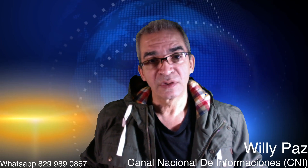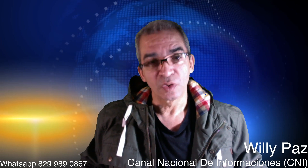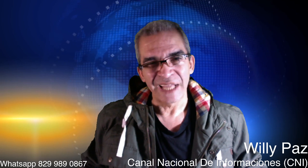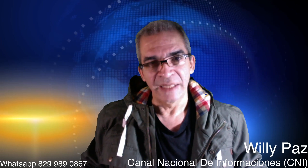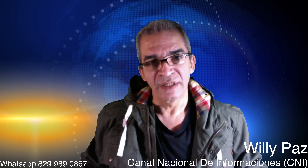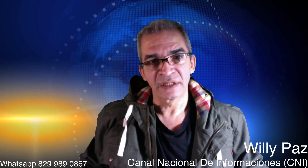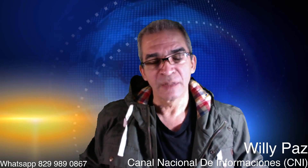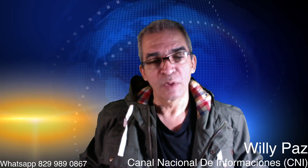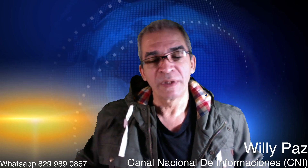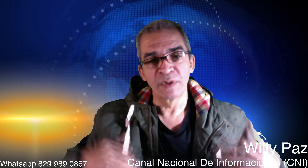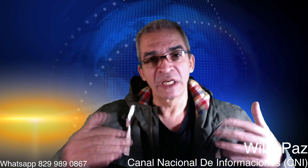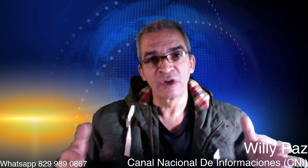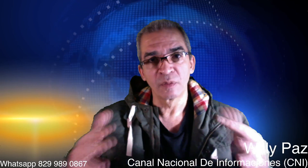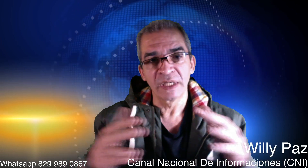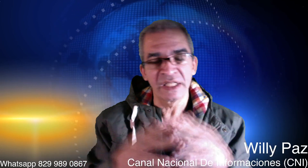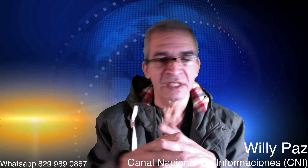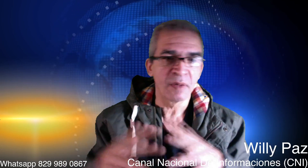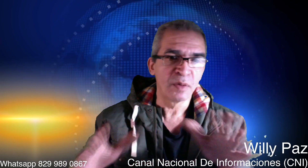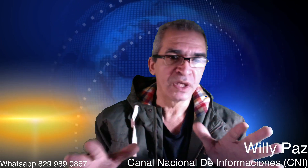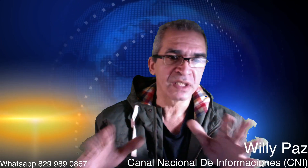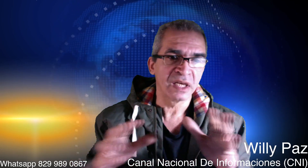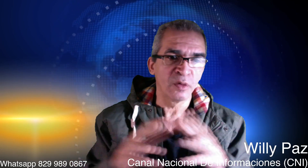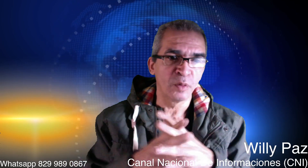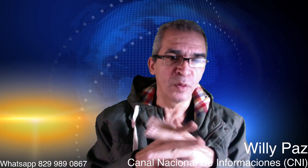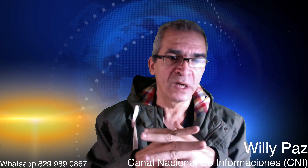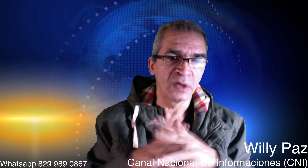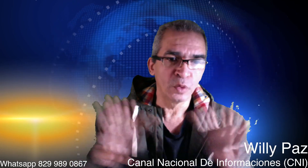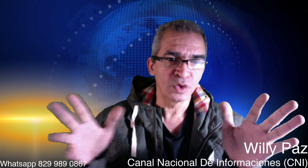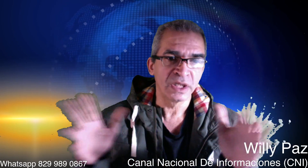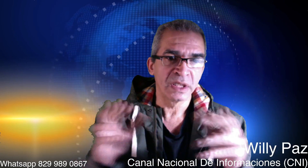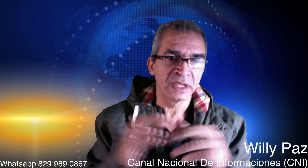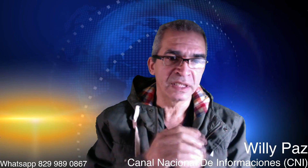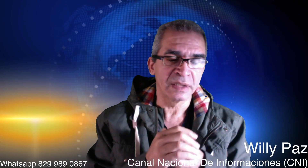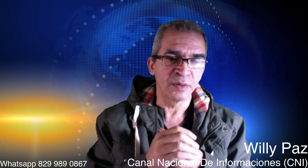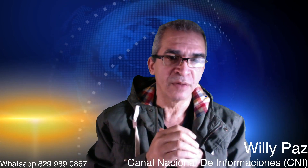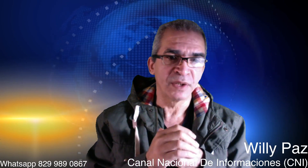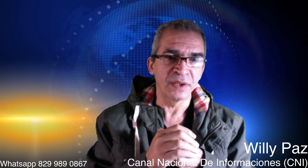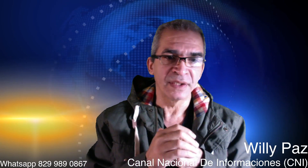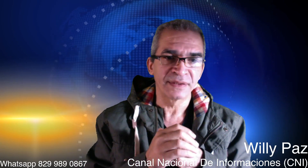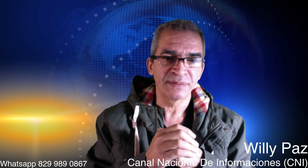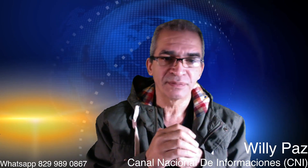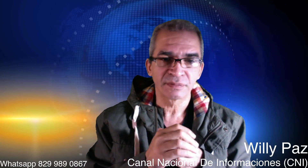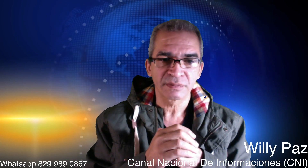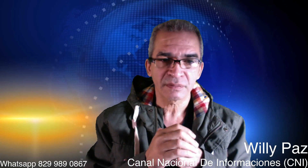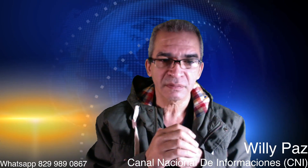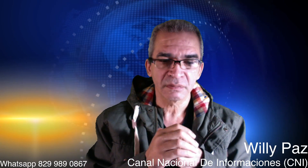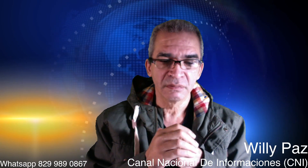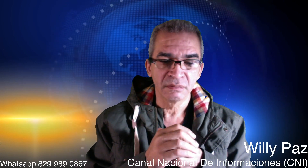restricciones totales, que volvemos a la normalidad, ese mismo día Salud Pública anuncia ese tipo de medidas.